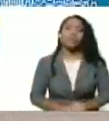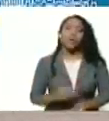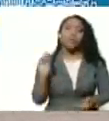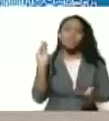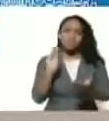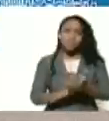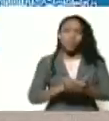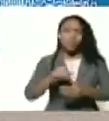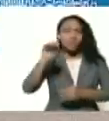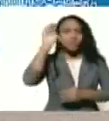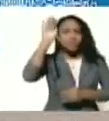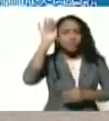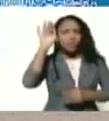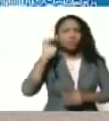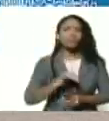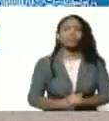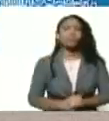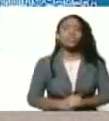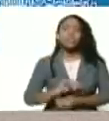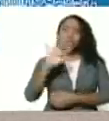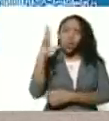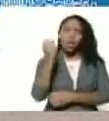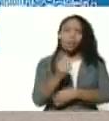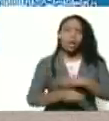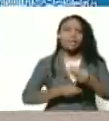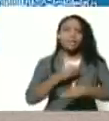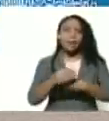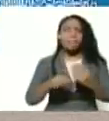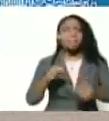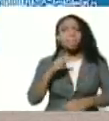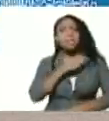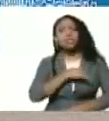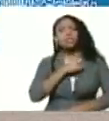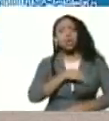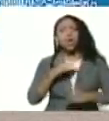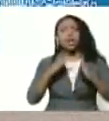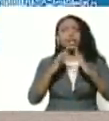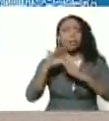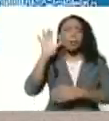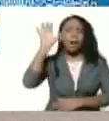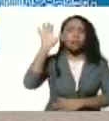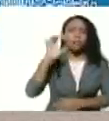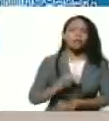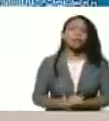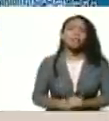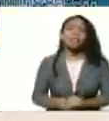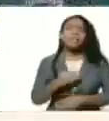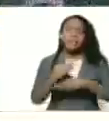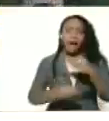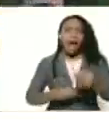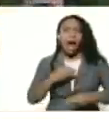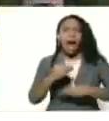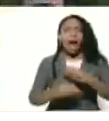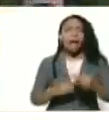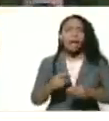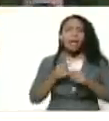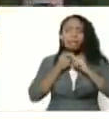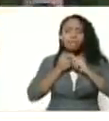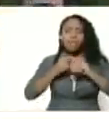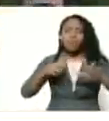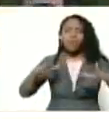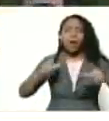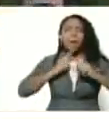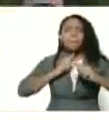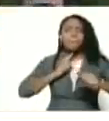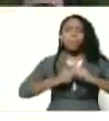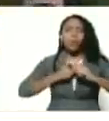sembramos para el futuro. Si logramos que esta gran misión Hogares de la Patria se consolide y se expanda,